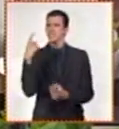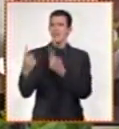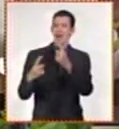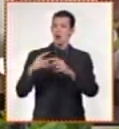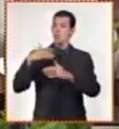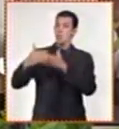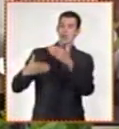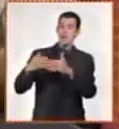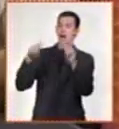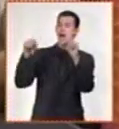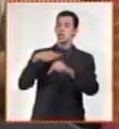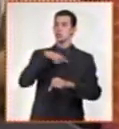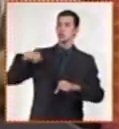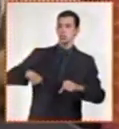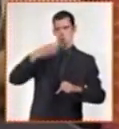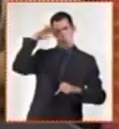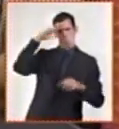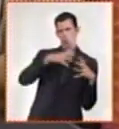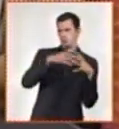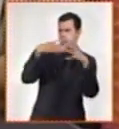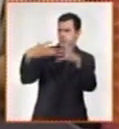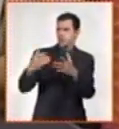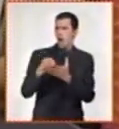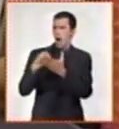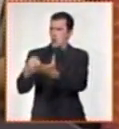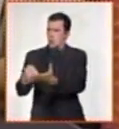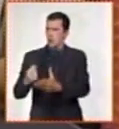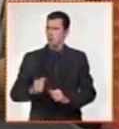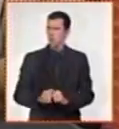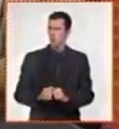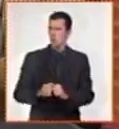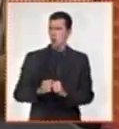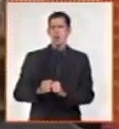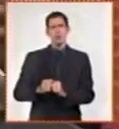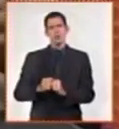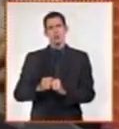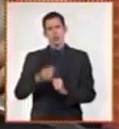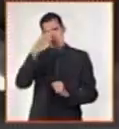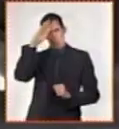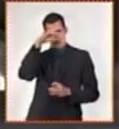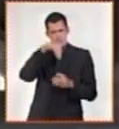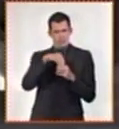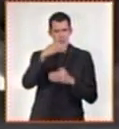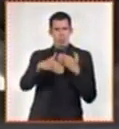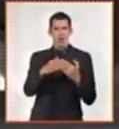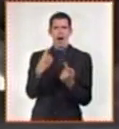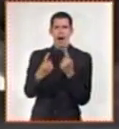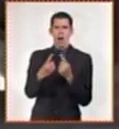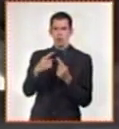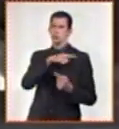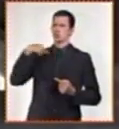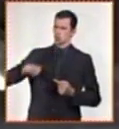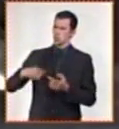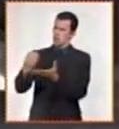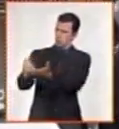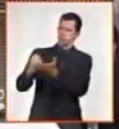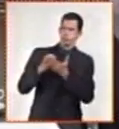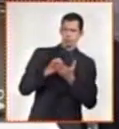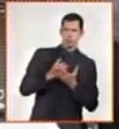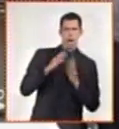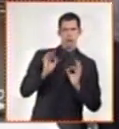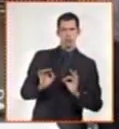la parte china apoya firmemente la lucha de China contra la pandemia y se ha opuesto a